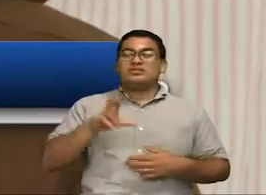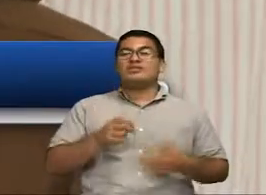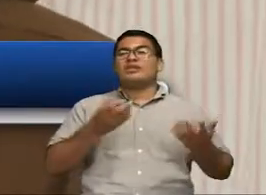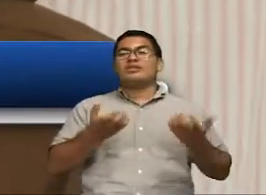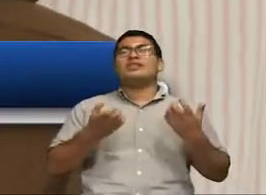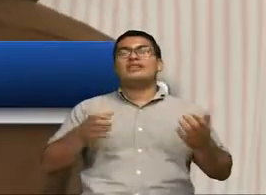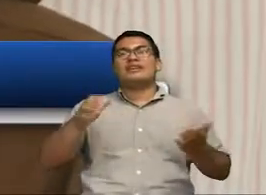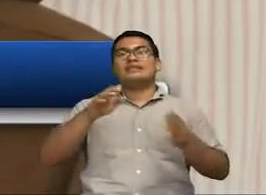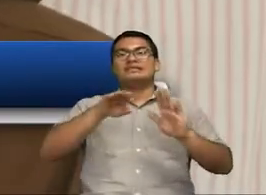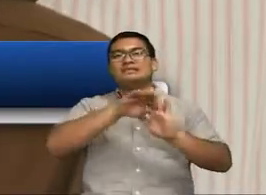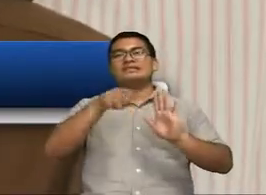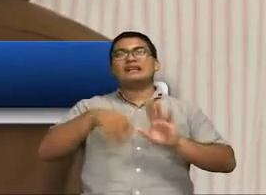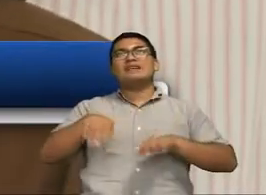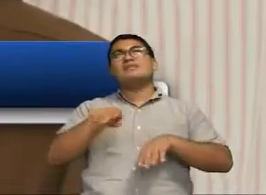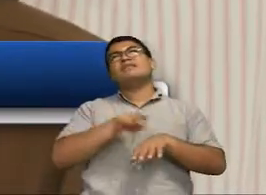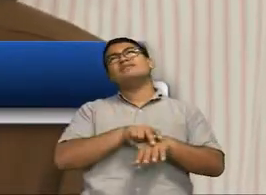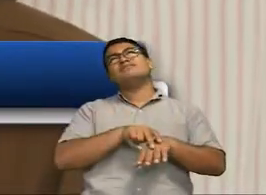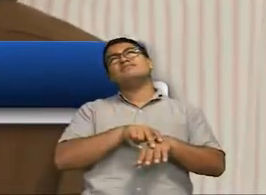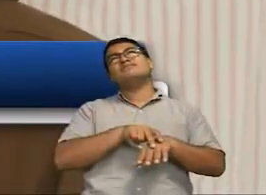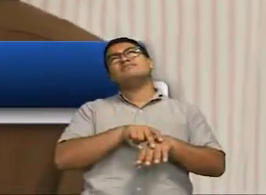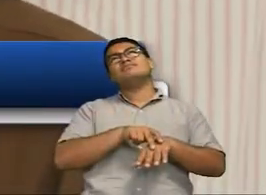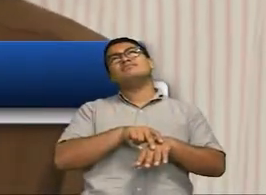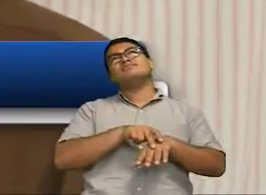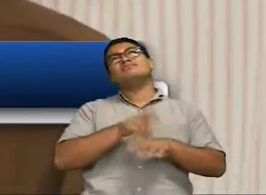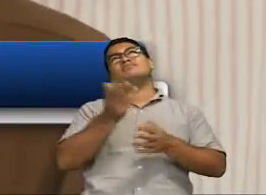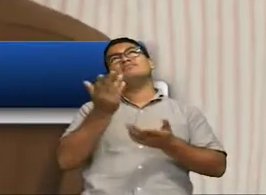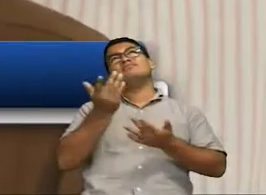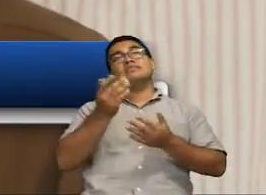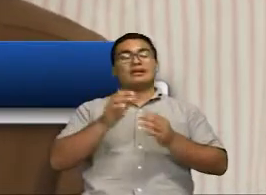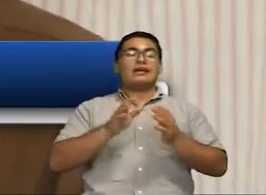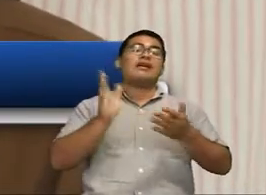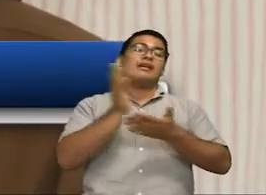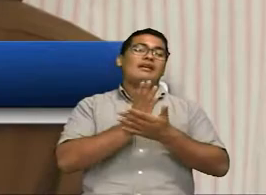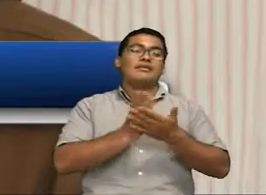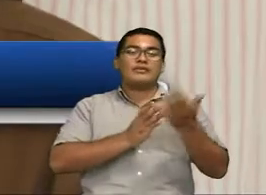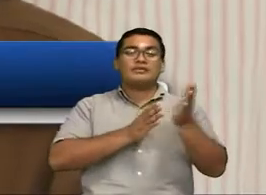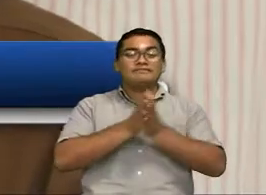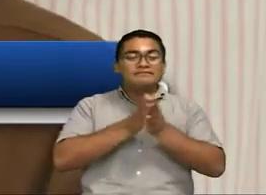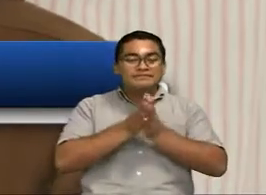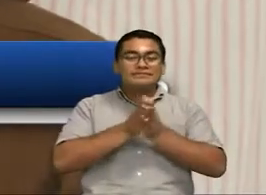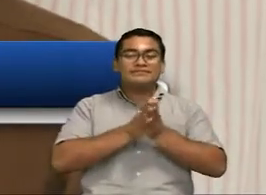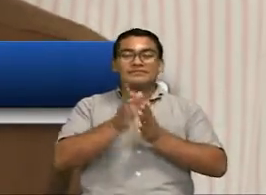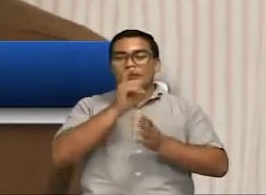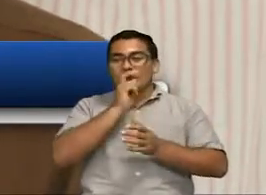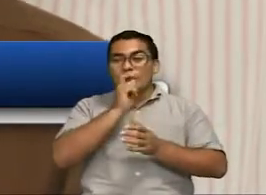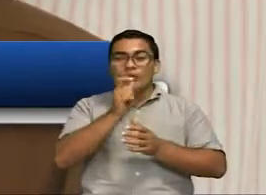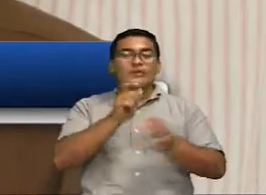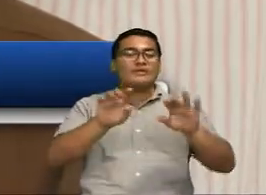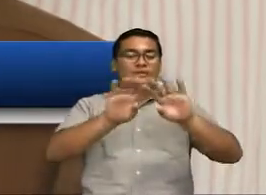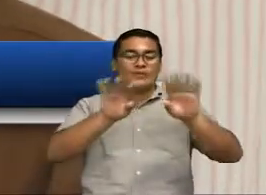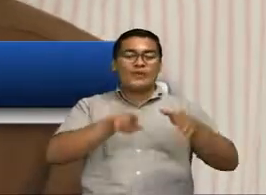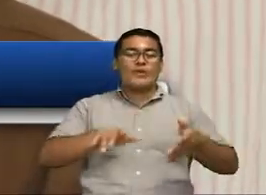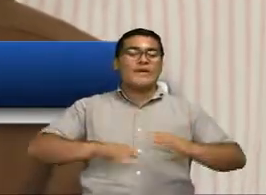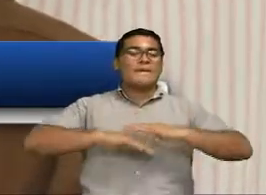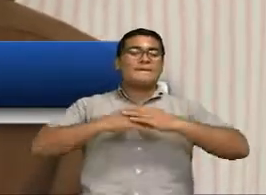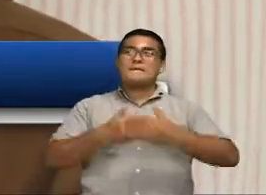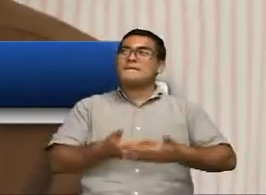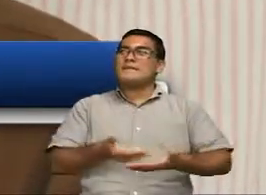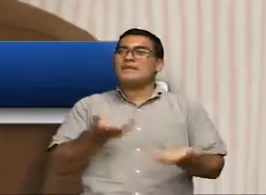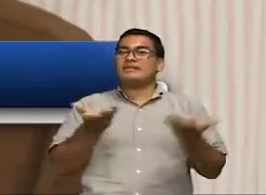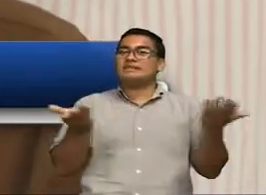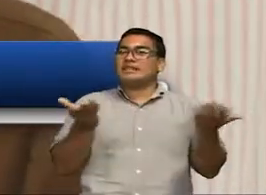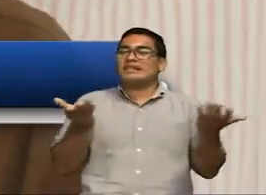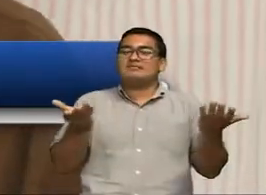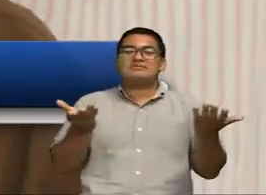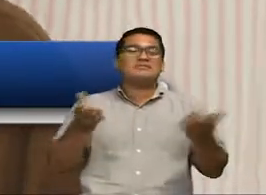camas. Yeah. Ahora, me imagino que hay algunas favoritas, algunas preferidas por las mujeres embarazadas. Tal vez aquí